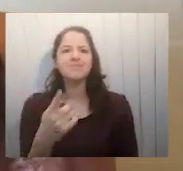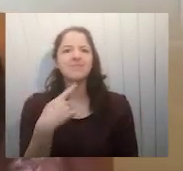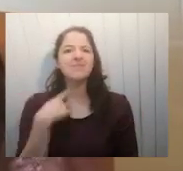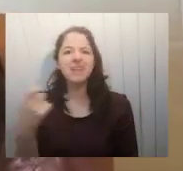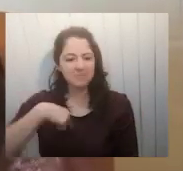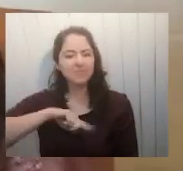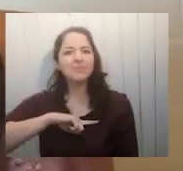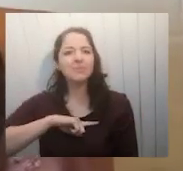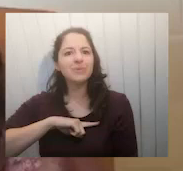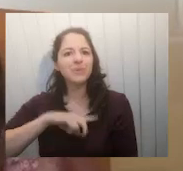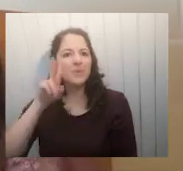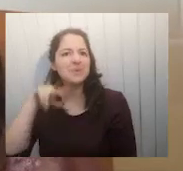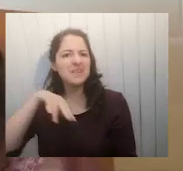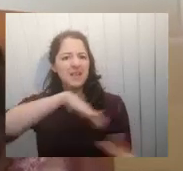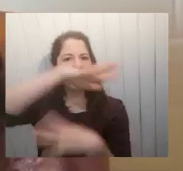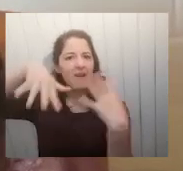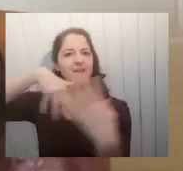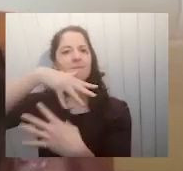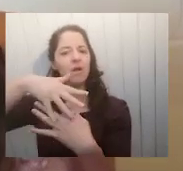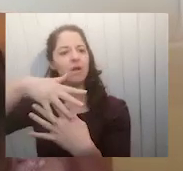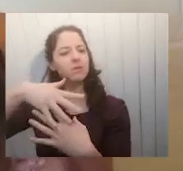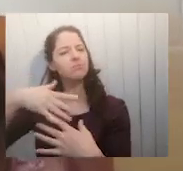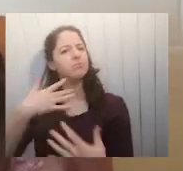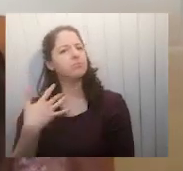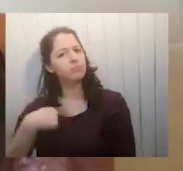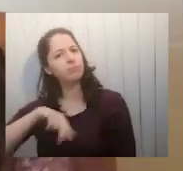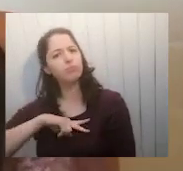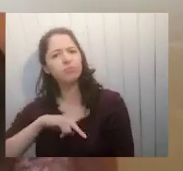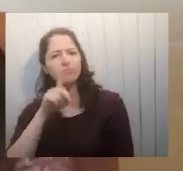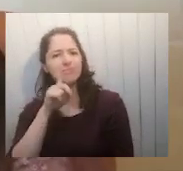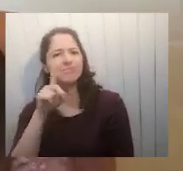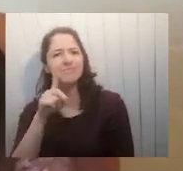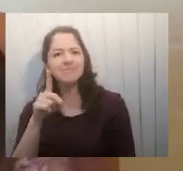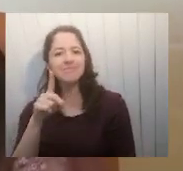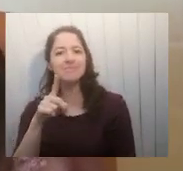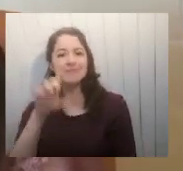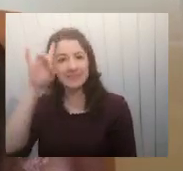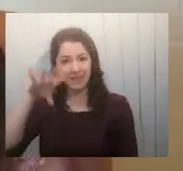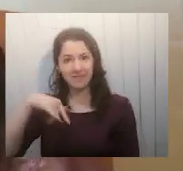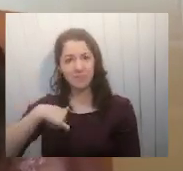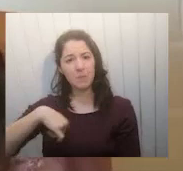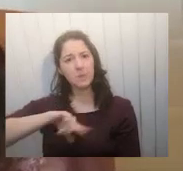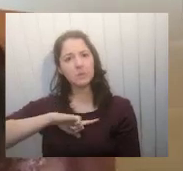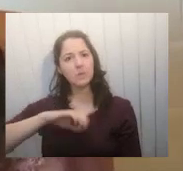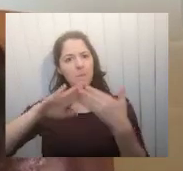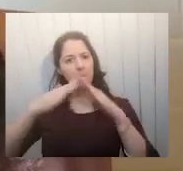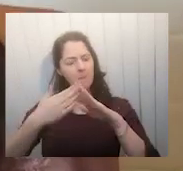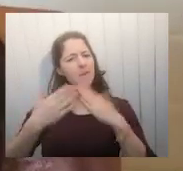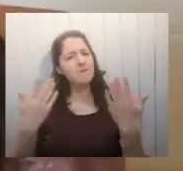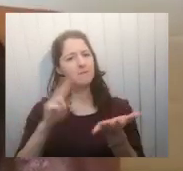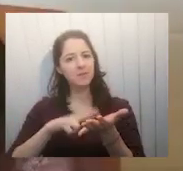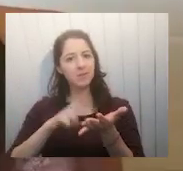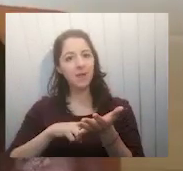hoy sin la revuelta? ¿Estaríamos sabiéndonos, pueblo, como hoy nos sabemos? Hoy la revuelta